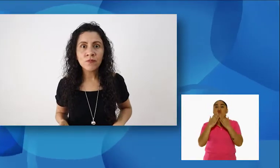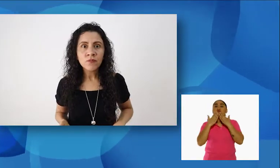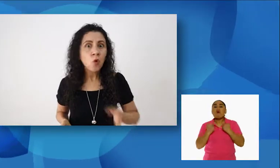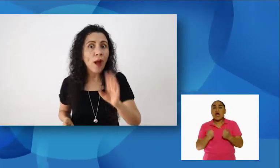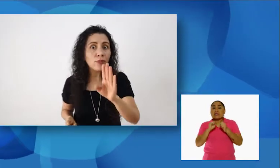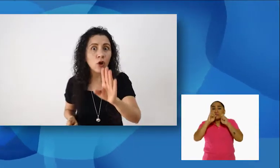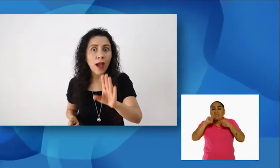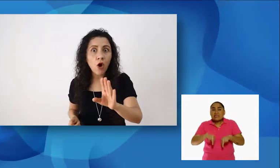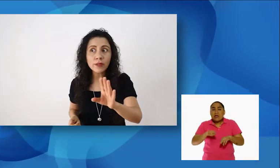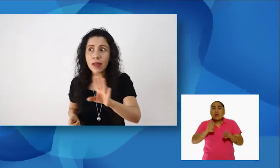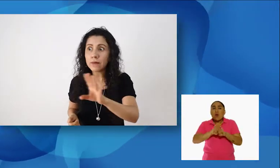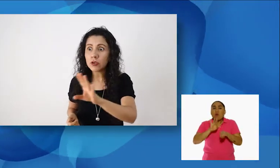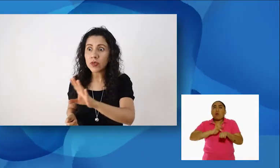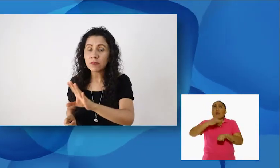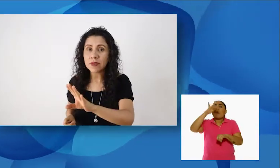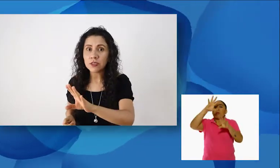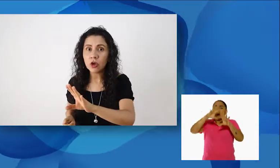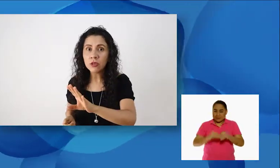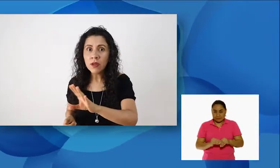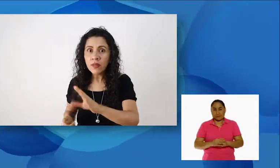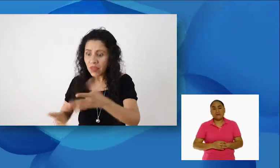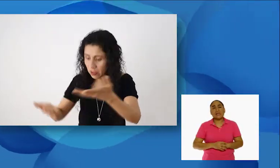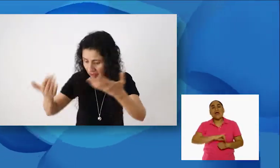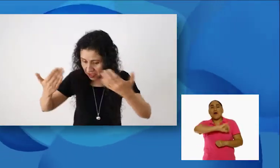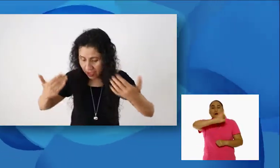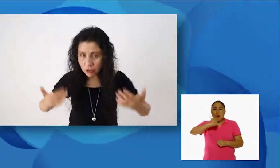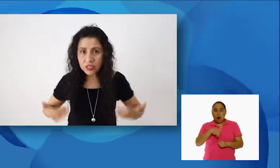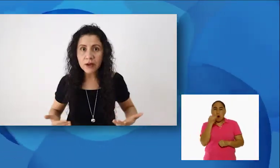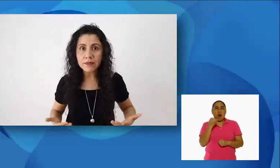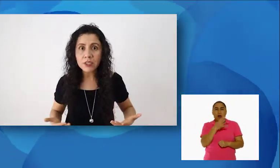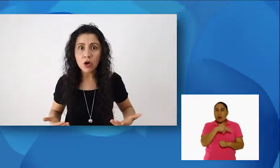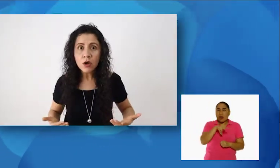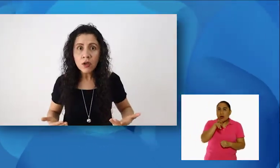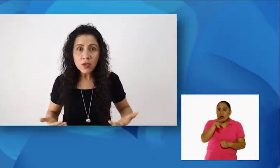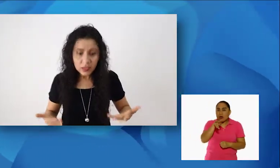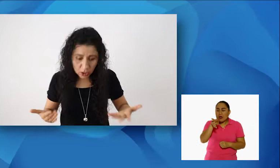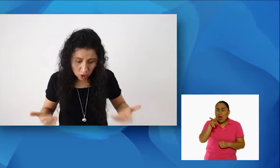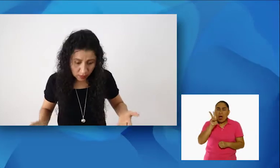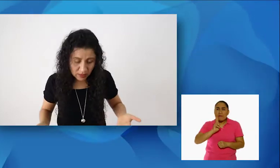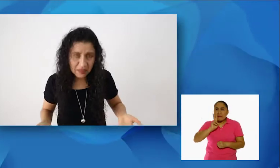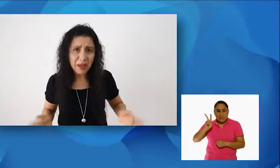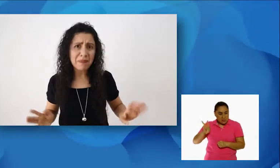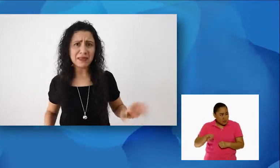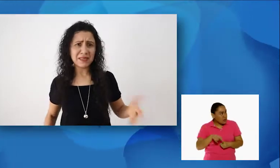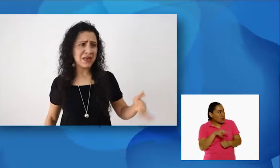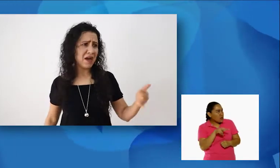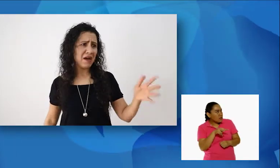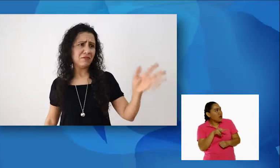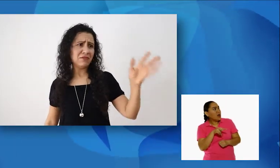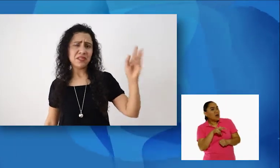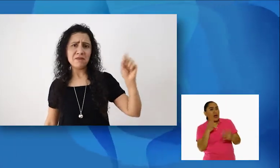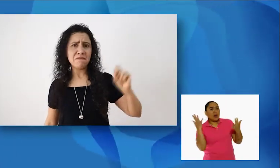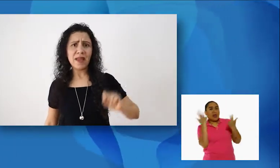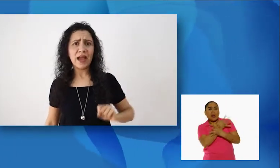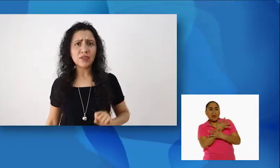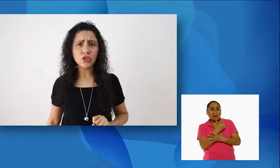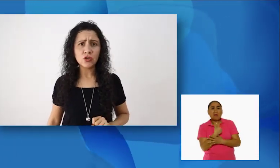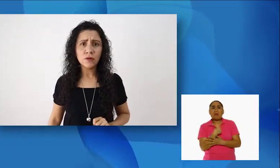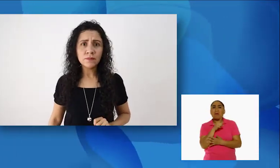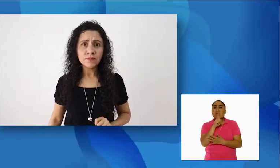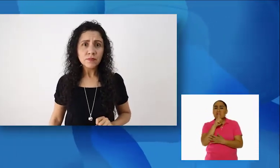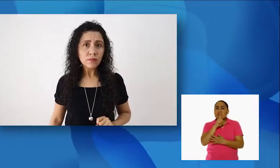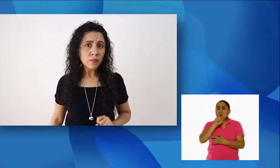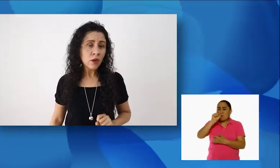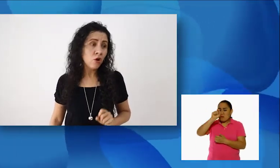brillo. Cuando la J vio su expresión, de inmediato se revisó y se dio cuenta de que parecía un simple